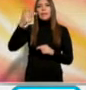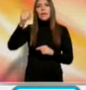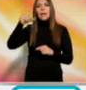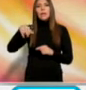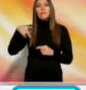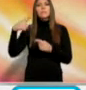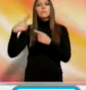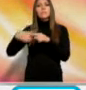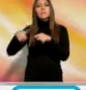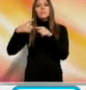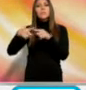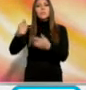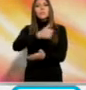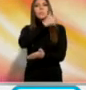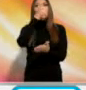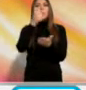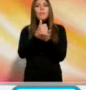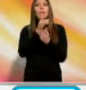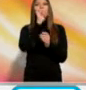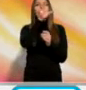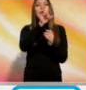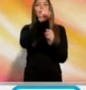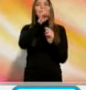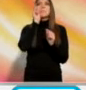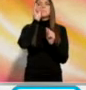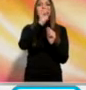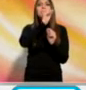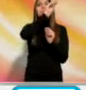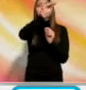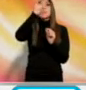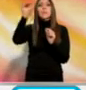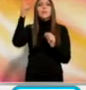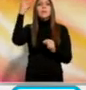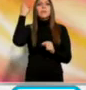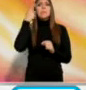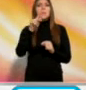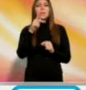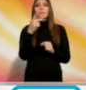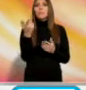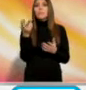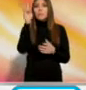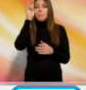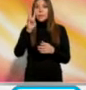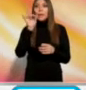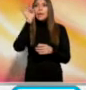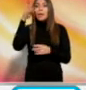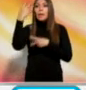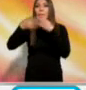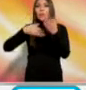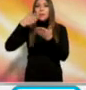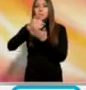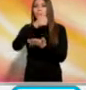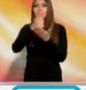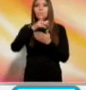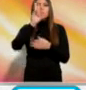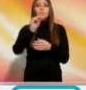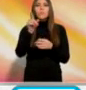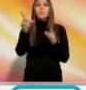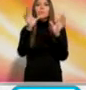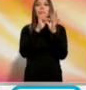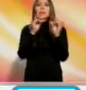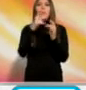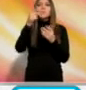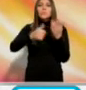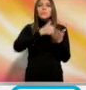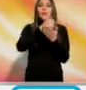las ciudades que va viendo, pero en realidad no las ve más que en su imaginación. Cuando Italo Calvino,